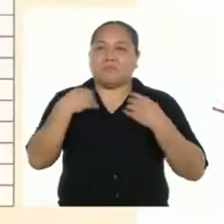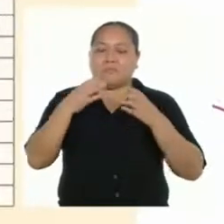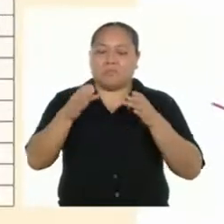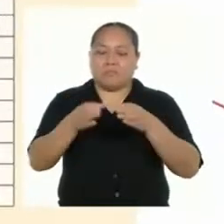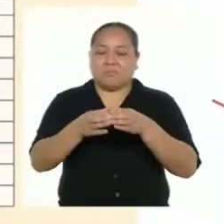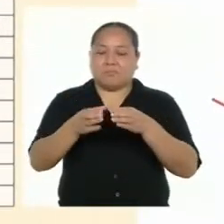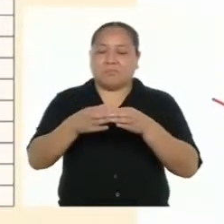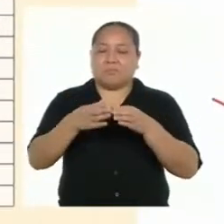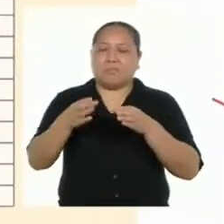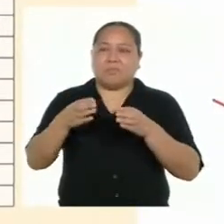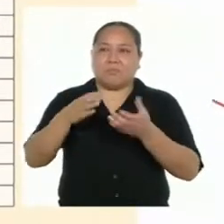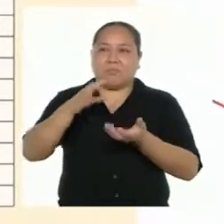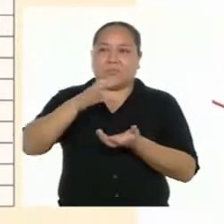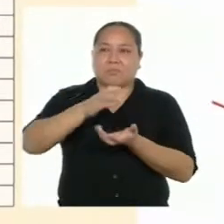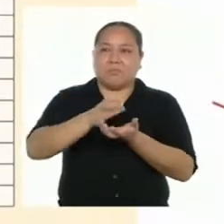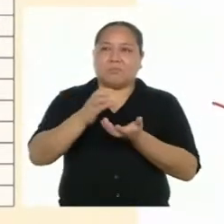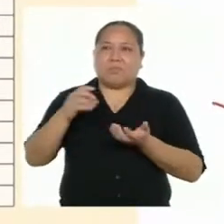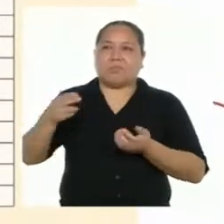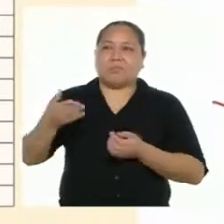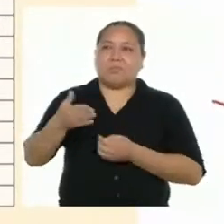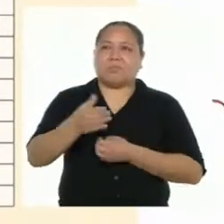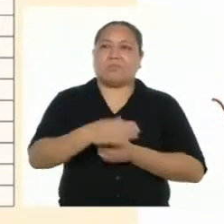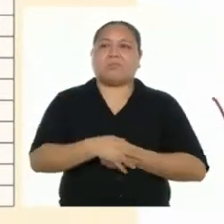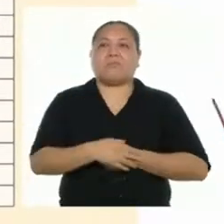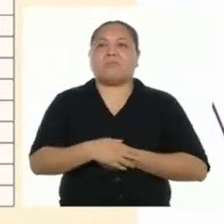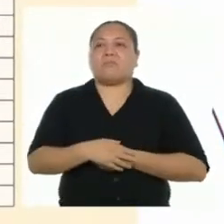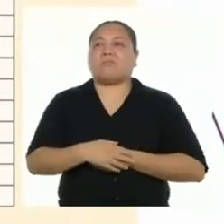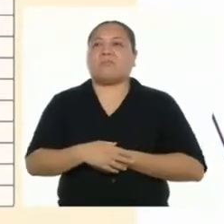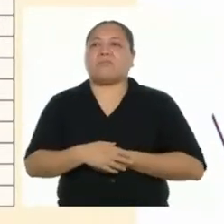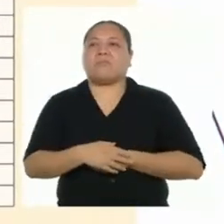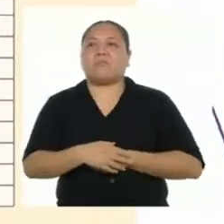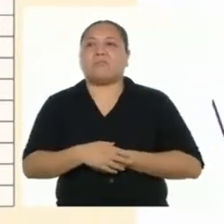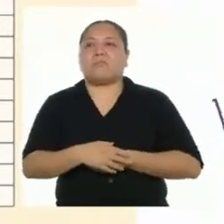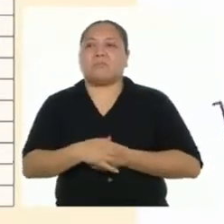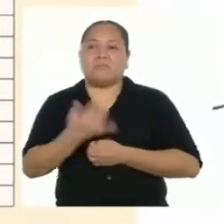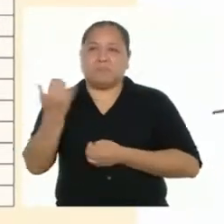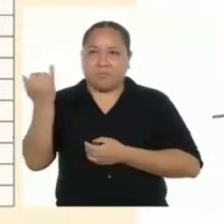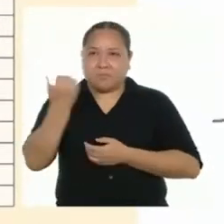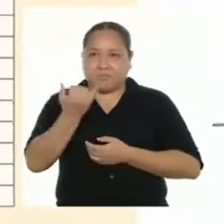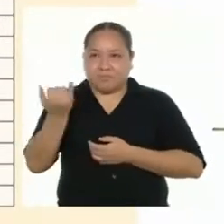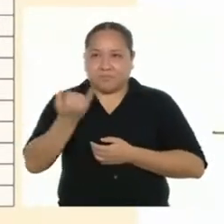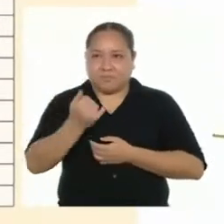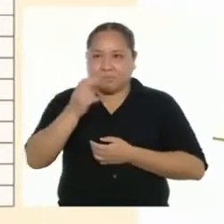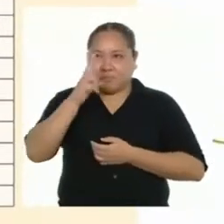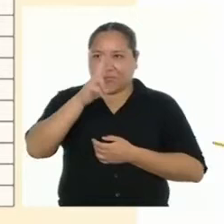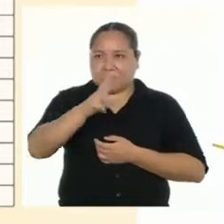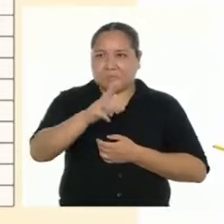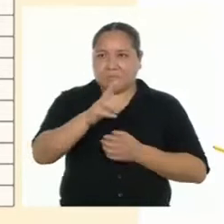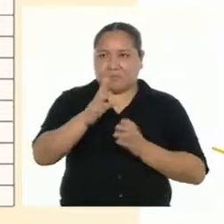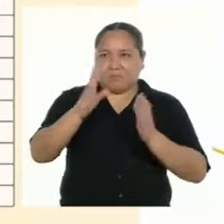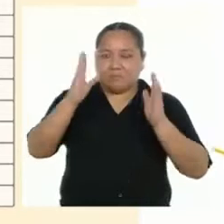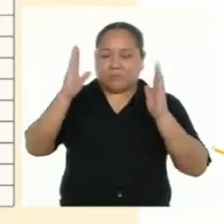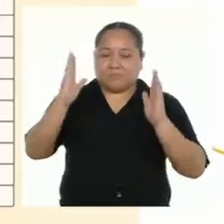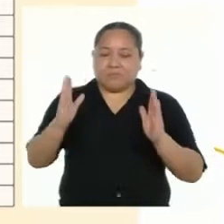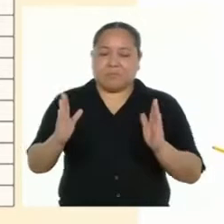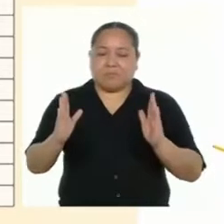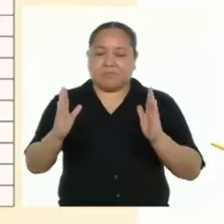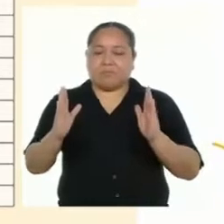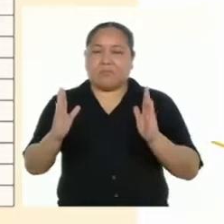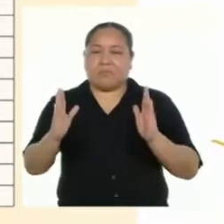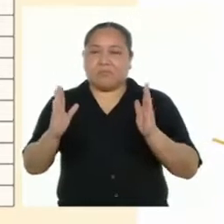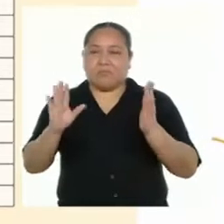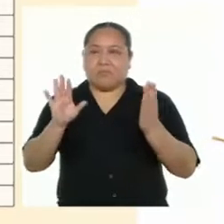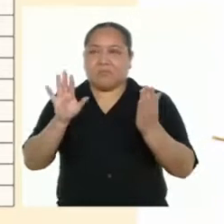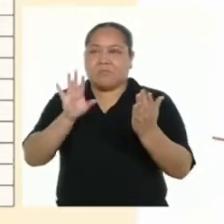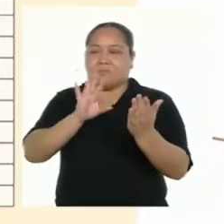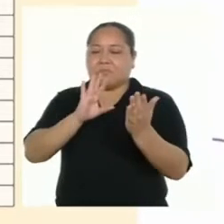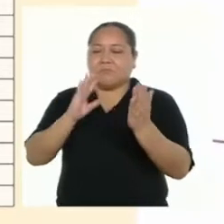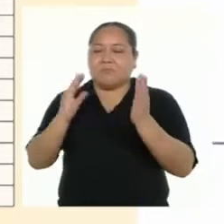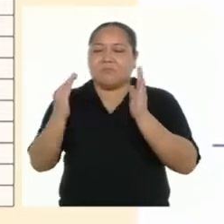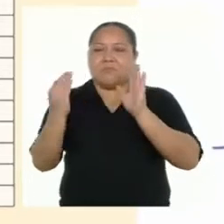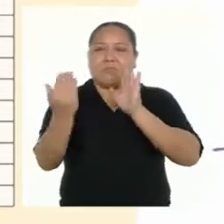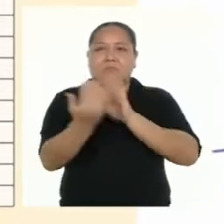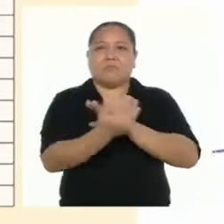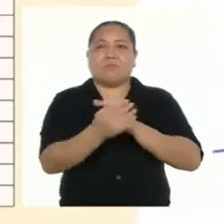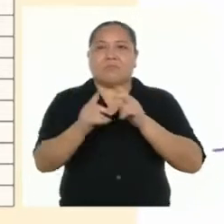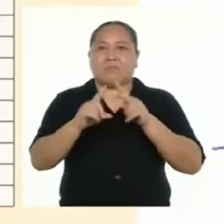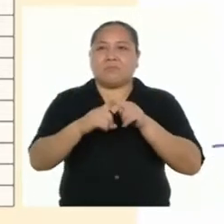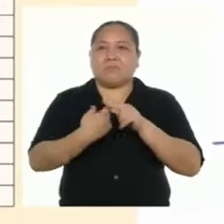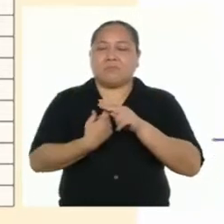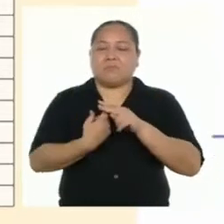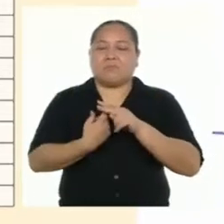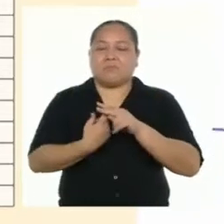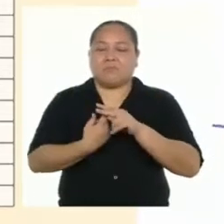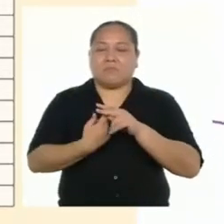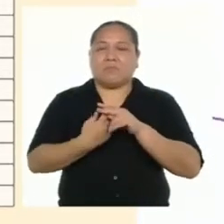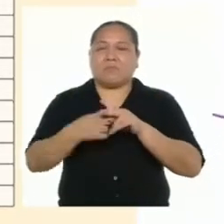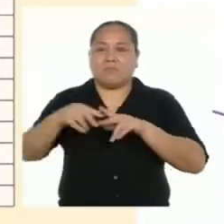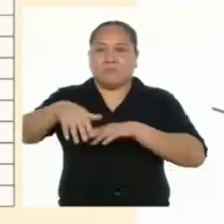tu lata de atún. El diseño en 3 dimensiones de este objeto estaría conformado por los bordes del cilindro. Empezamos con la regla y